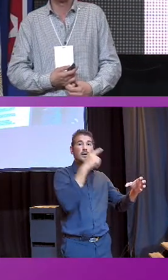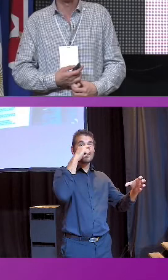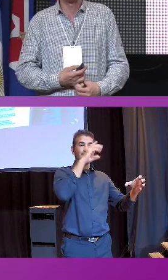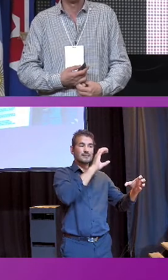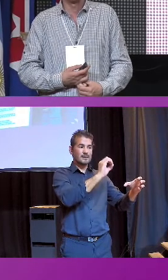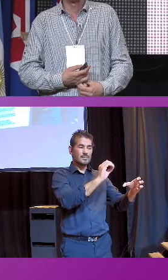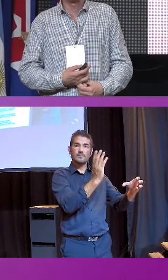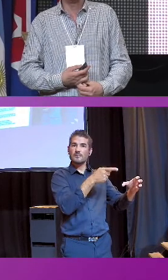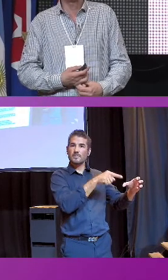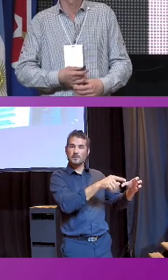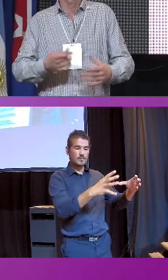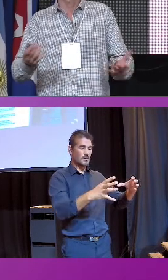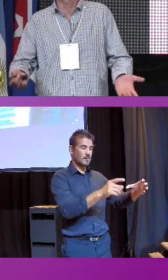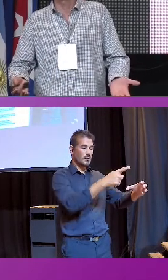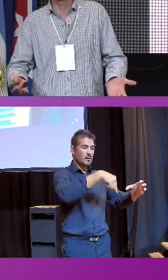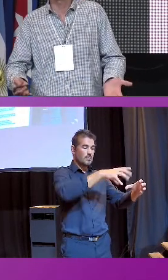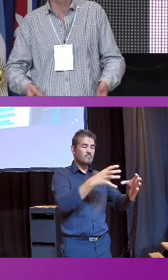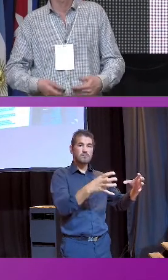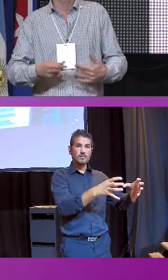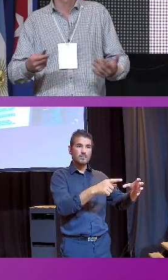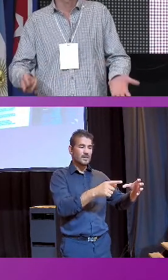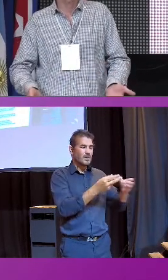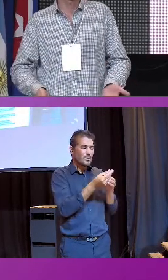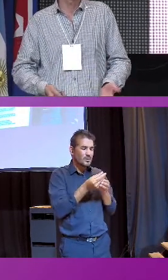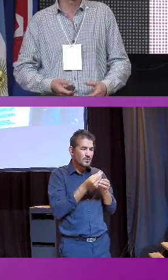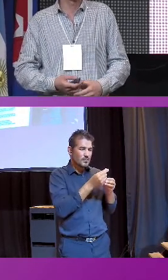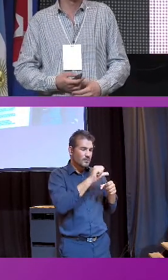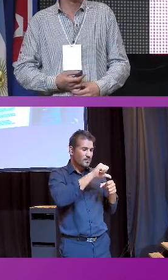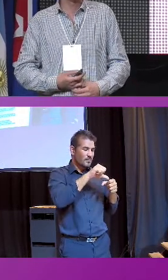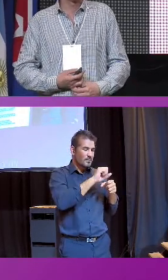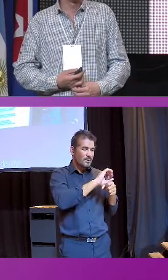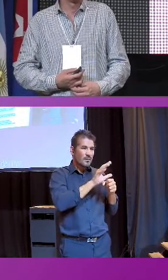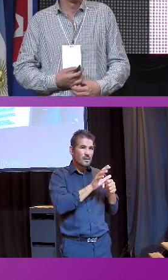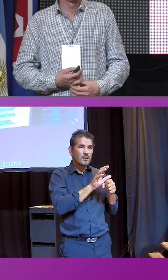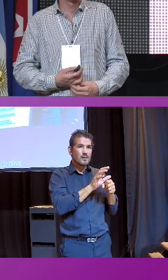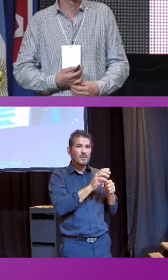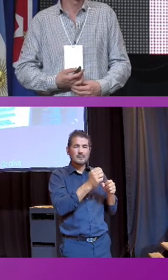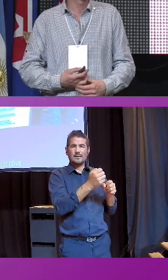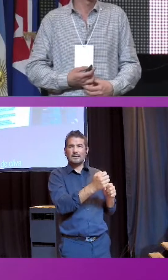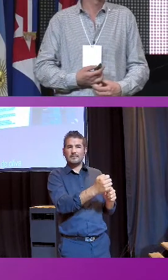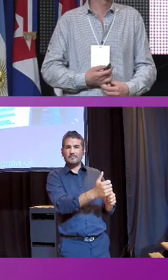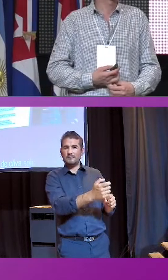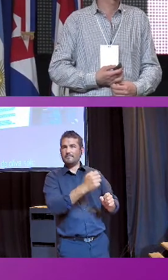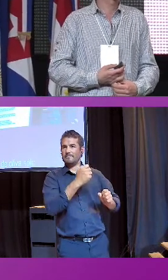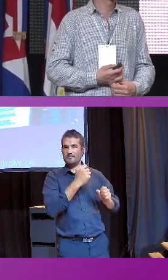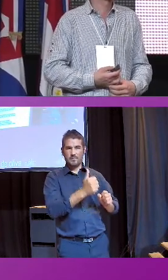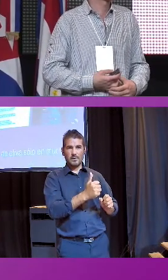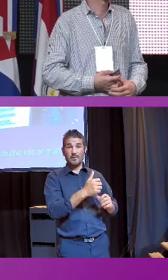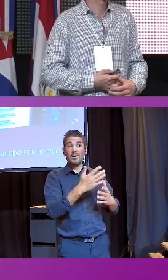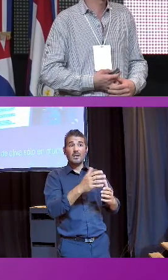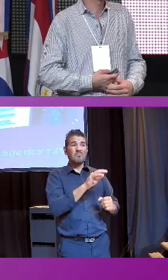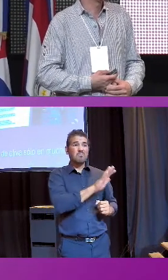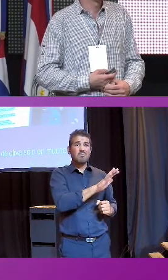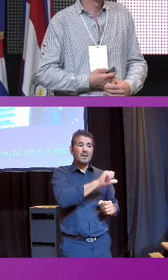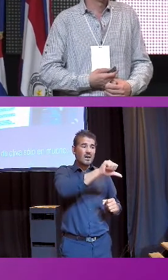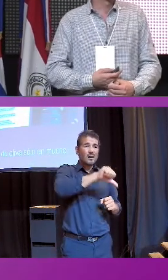cannabinoides. ¿Sí? Para no decir aceite de oliva solo, en muchos de los casos.